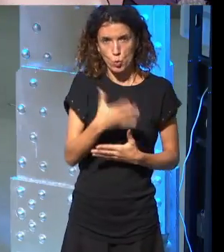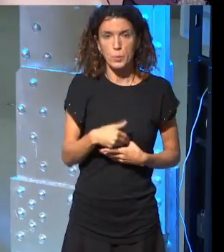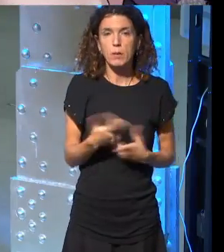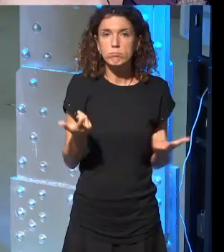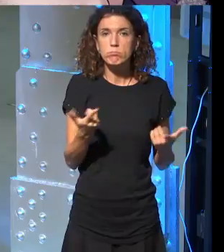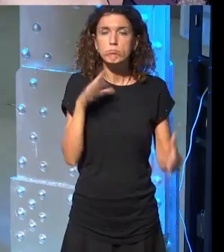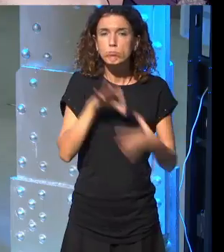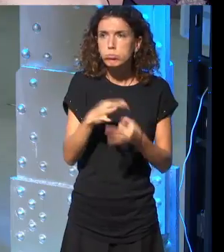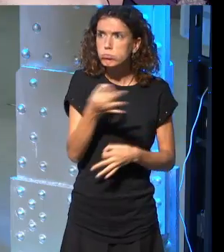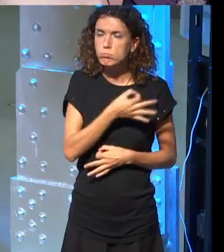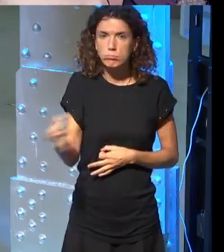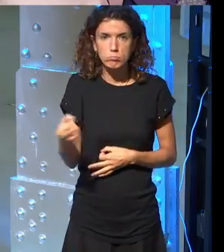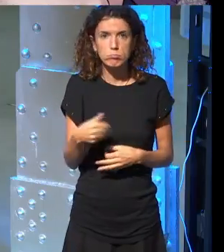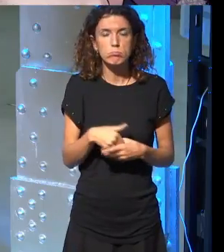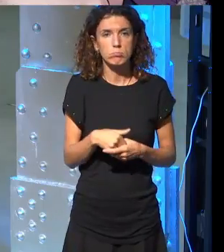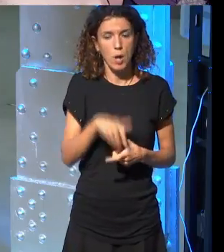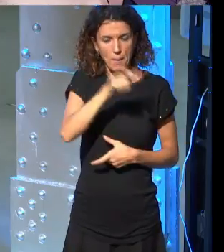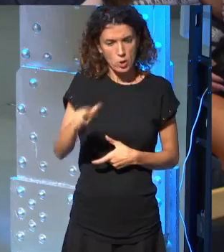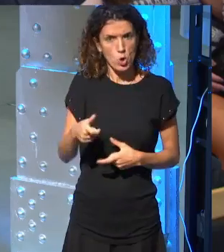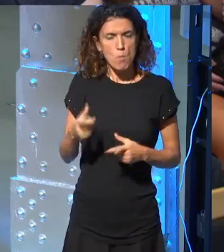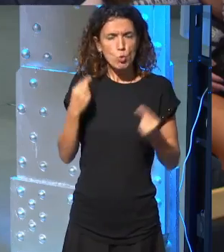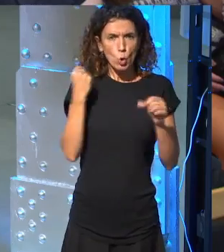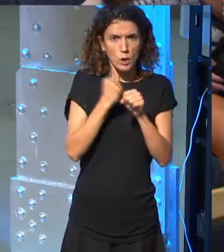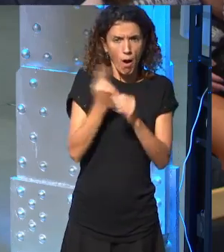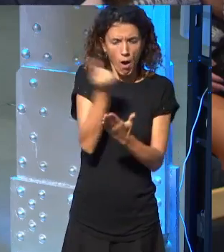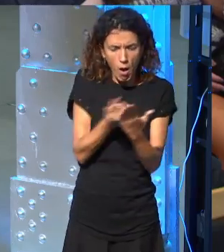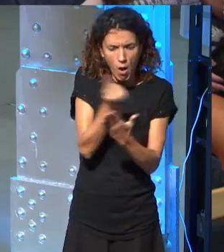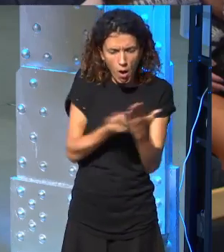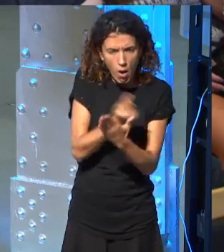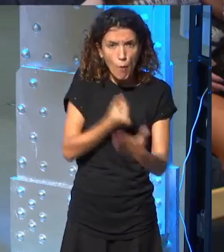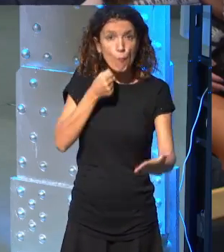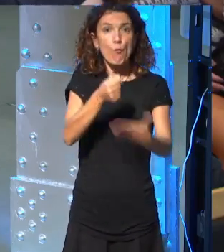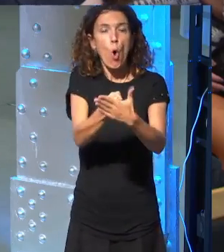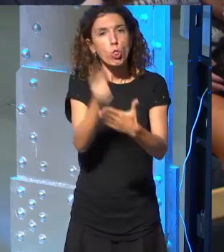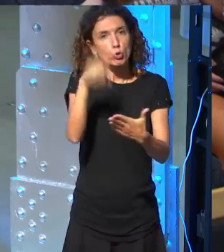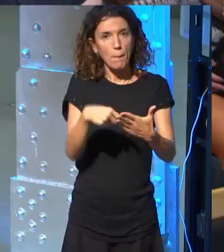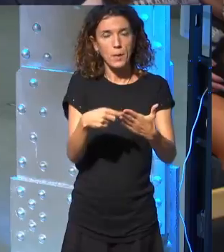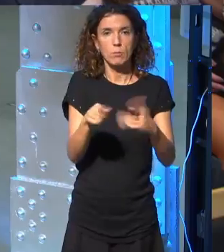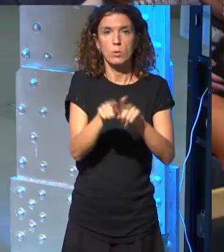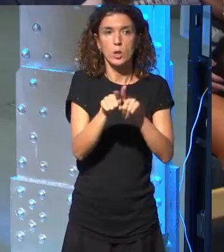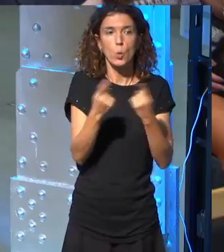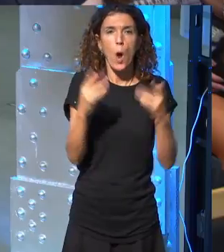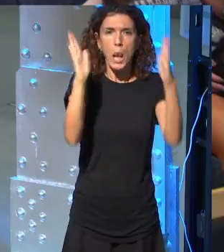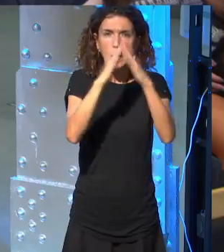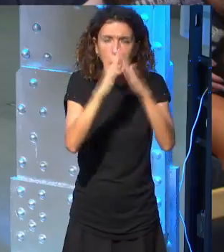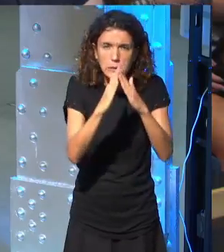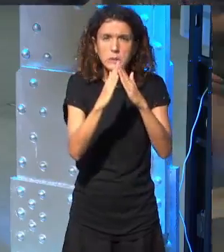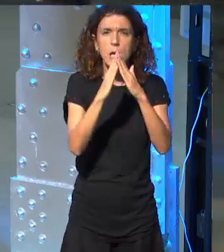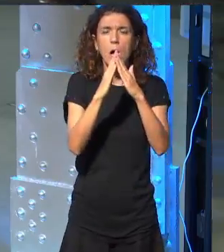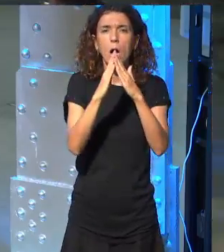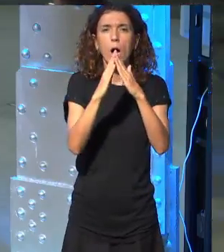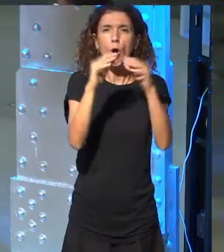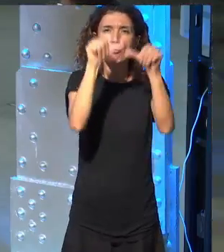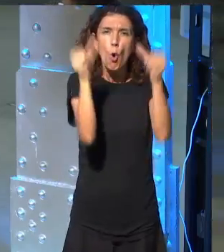muy pillado todo. Es lo que te decía, que es que la gente se ha tirado muchas horas de culo. Sí, ¿eh? Y el tema del fondo con que es la está casa cambiando